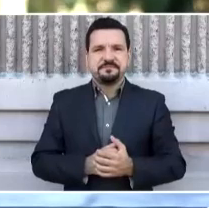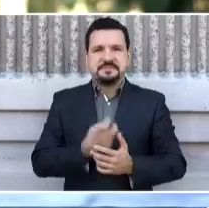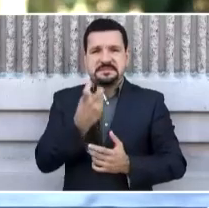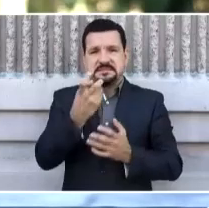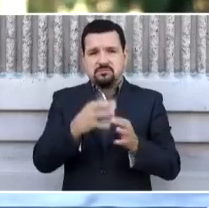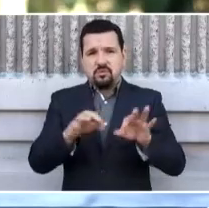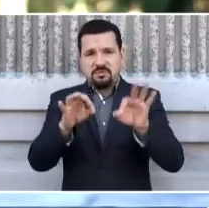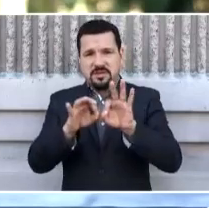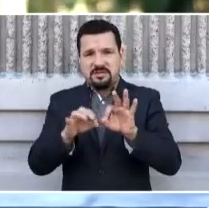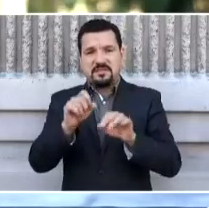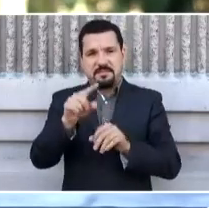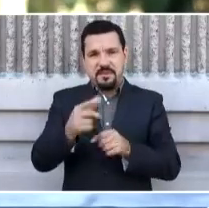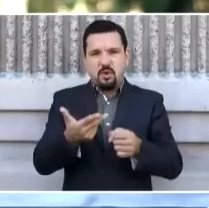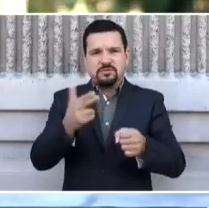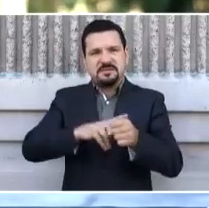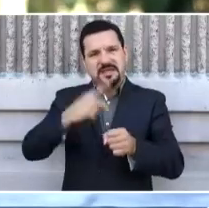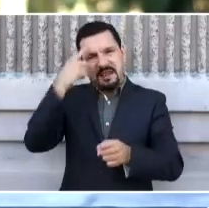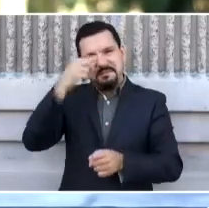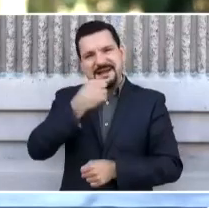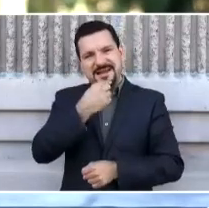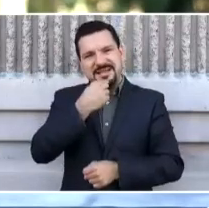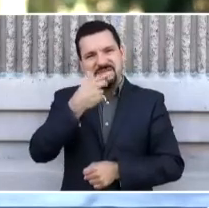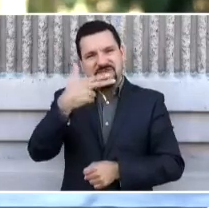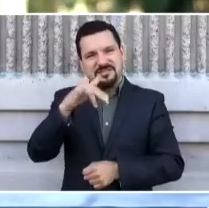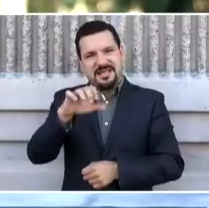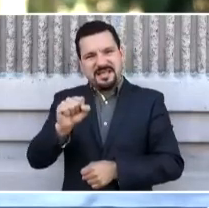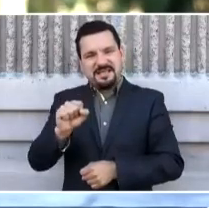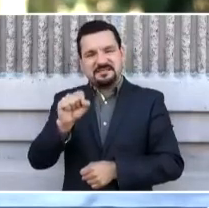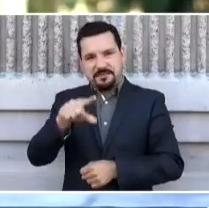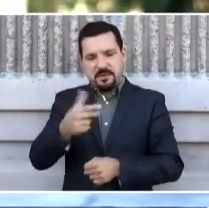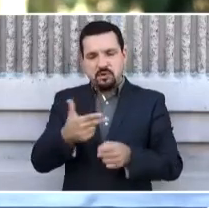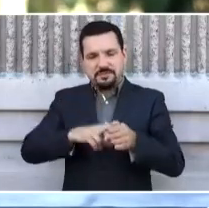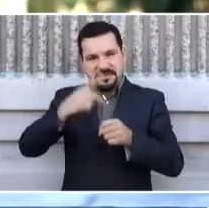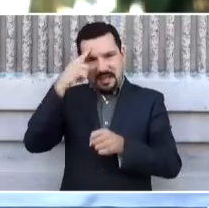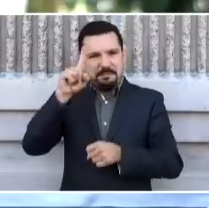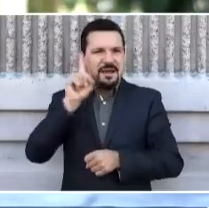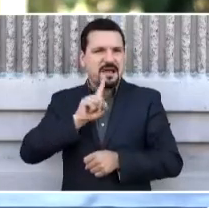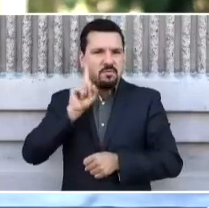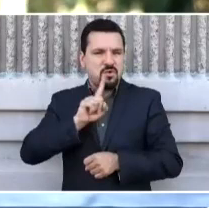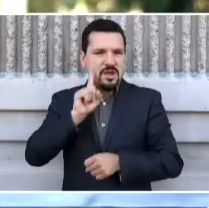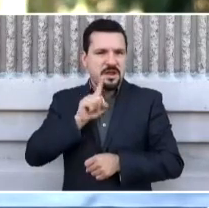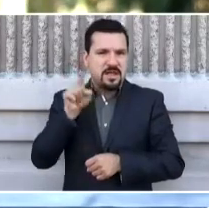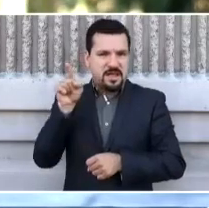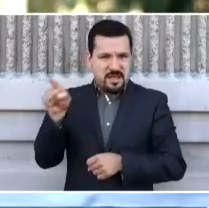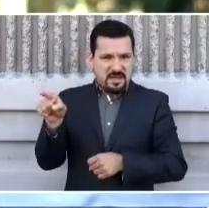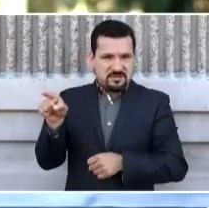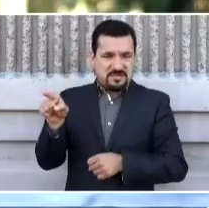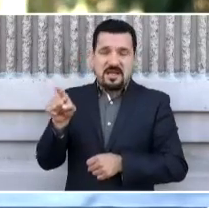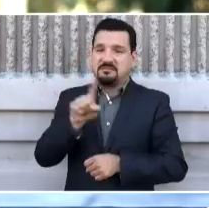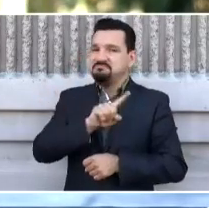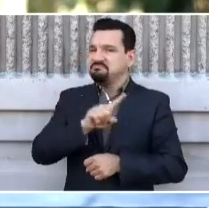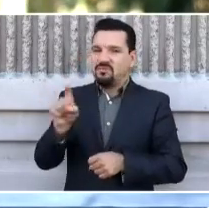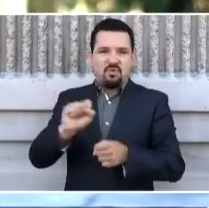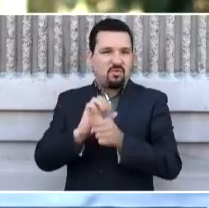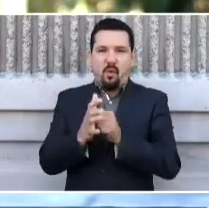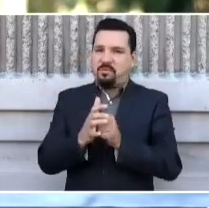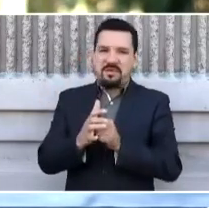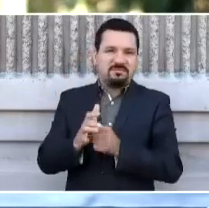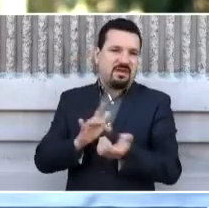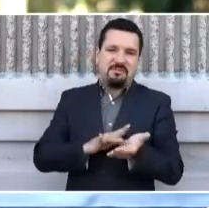que el Hospital Infantil del Estado y el Hospital Integral de la Mujer no sean o no atiendan pacientes